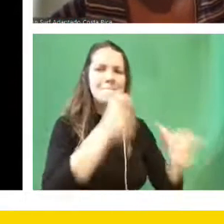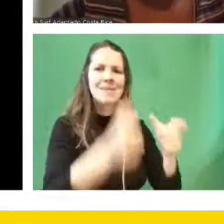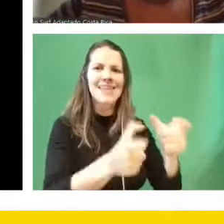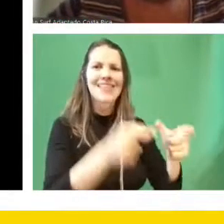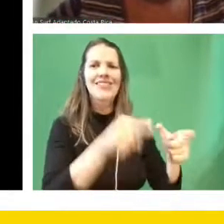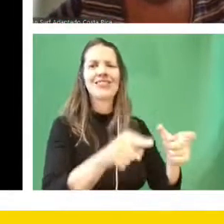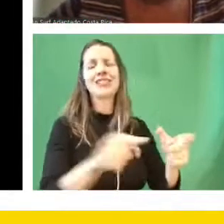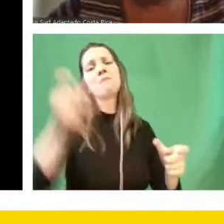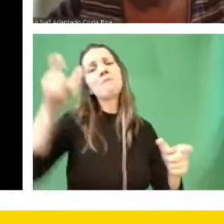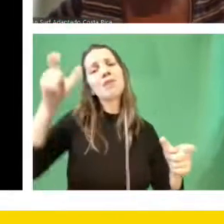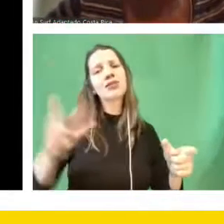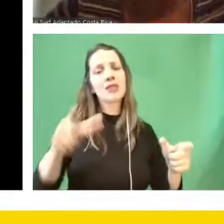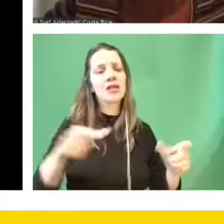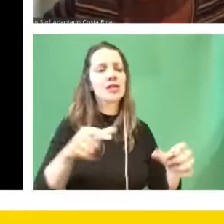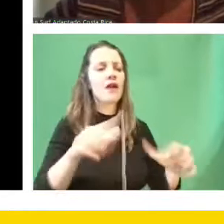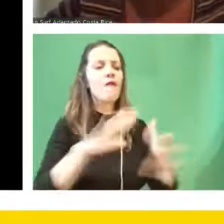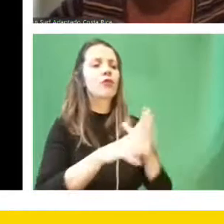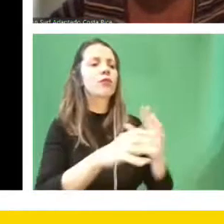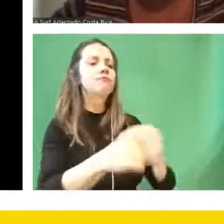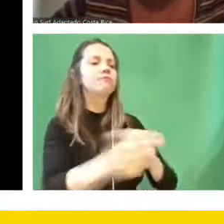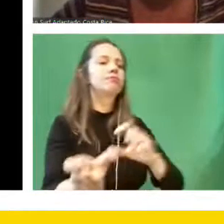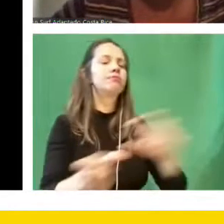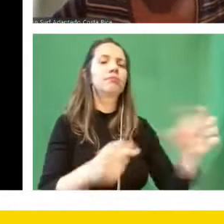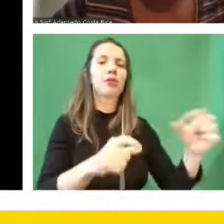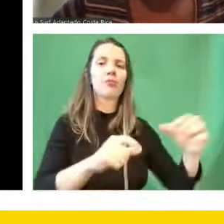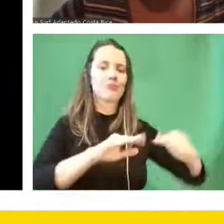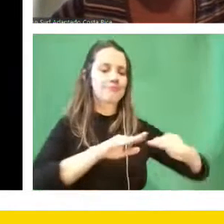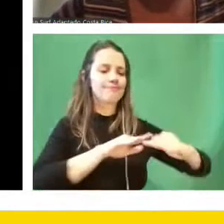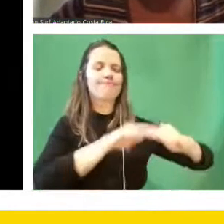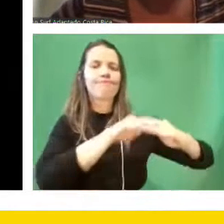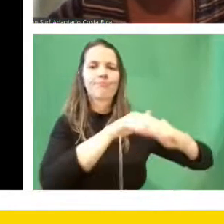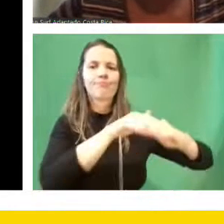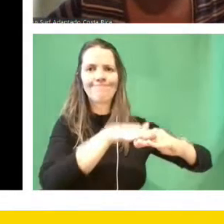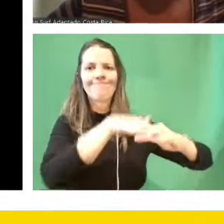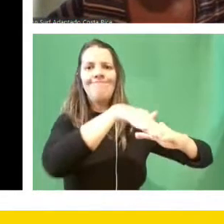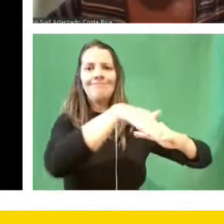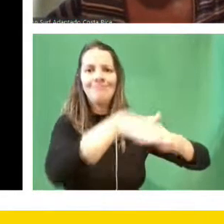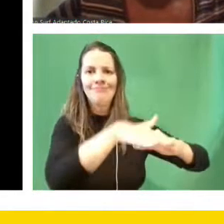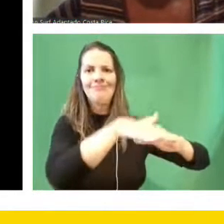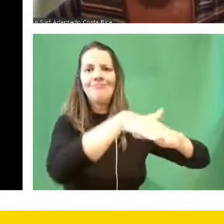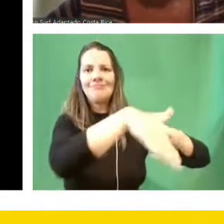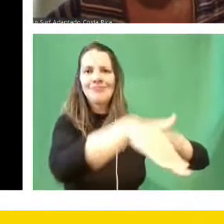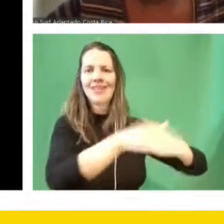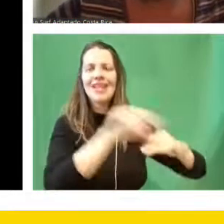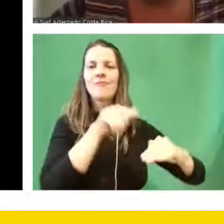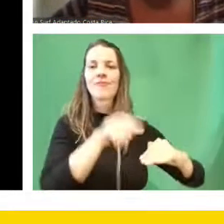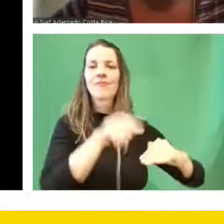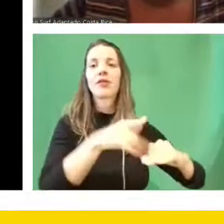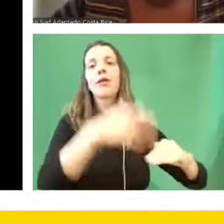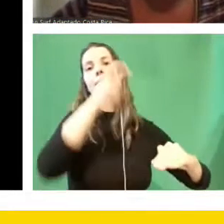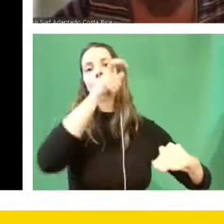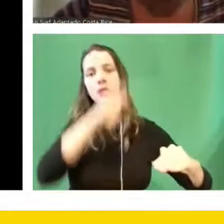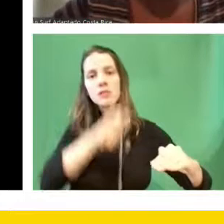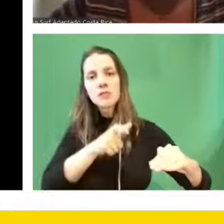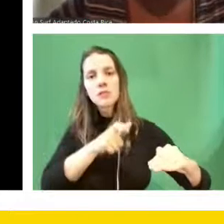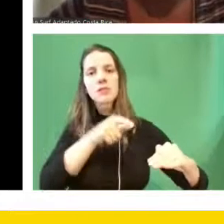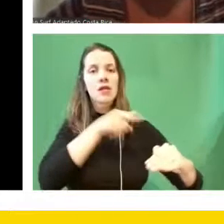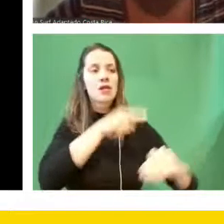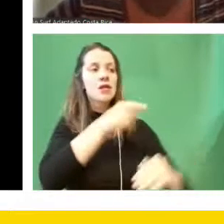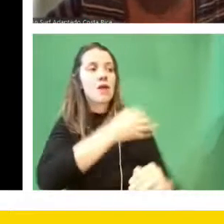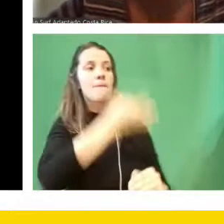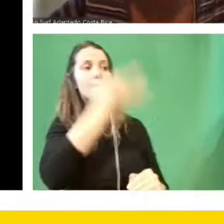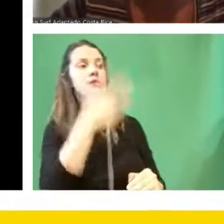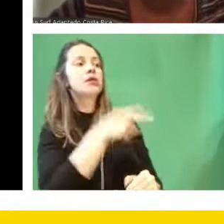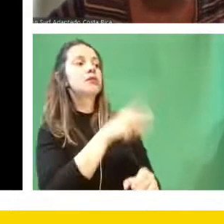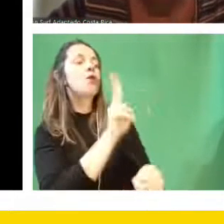una forma de mantener como el dedo sobre el renglón, ¿verdad? De que la administración siempre va a estar ahí buscando